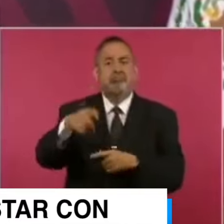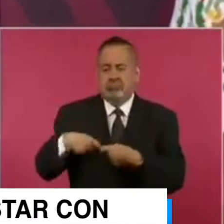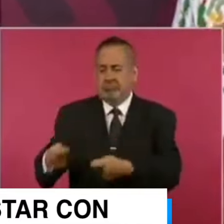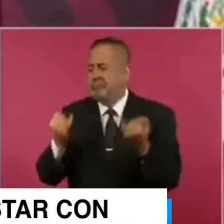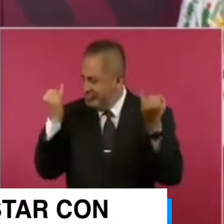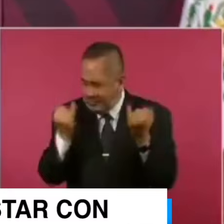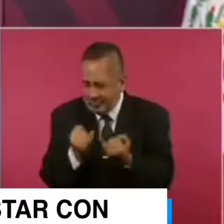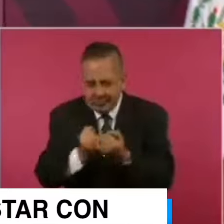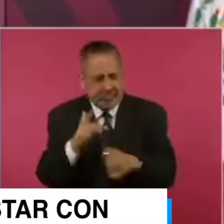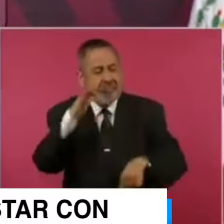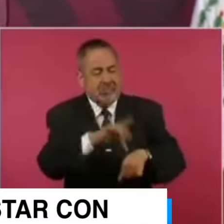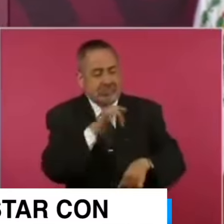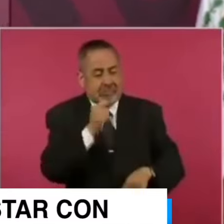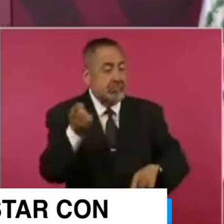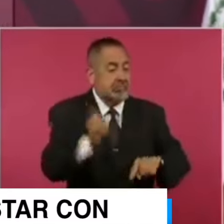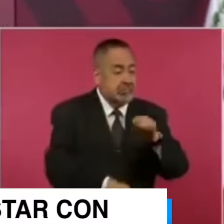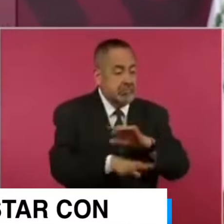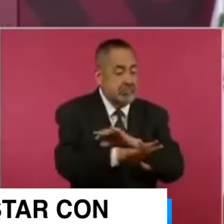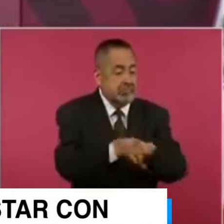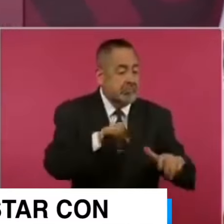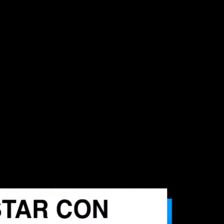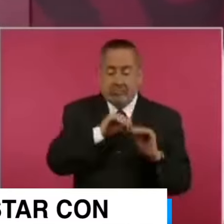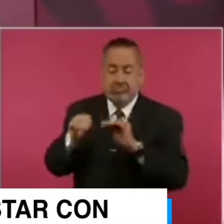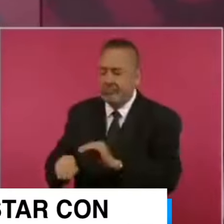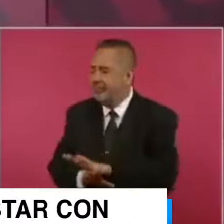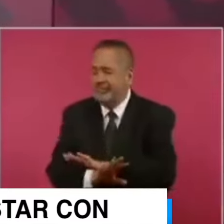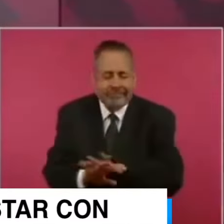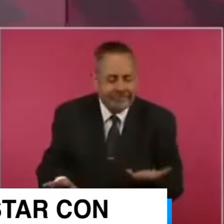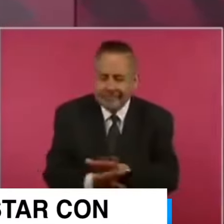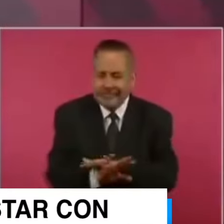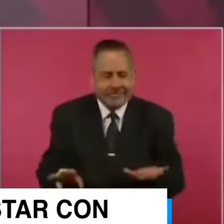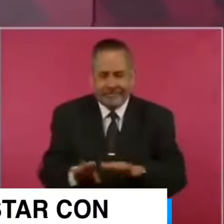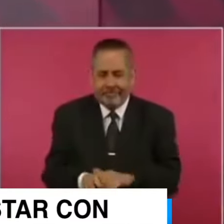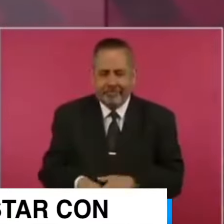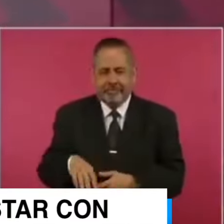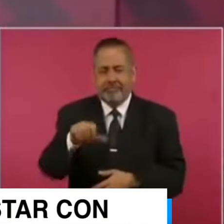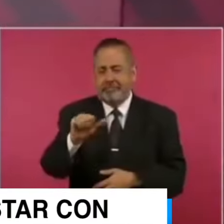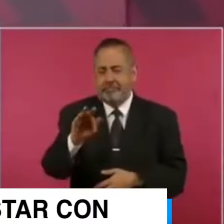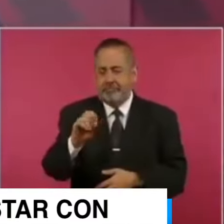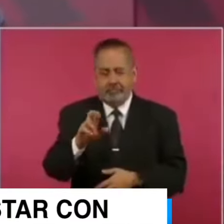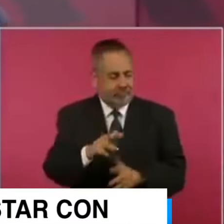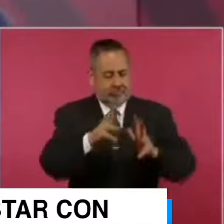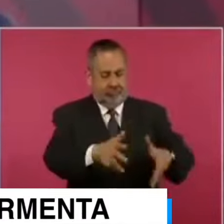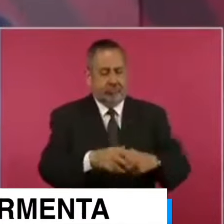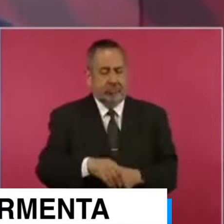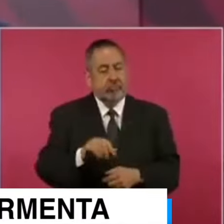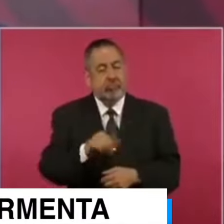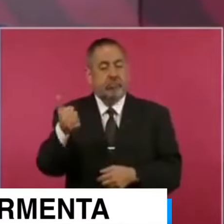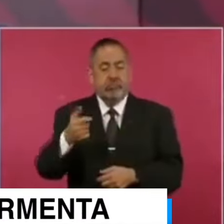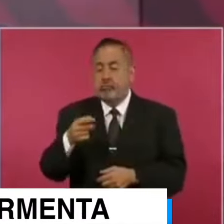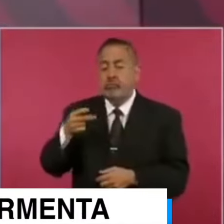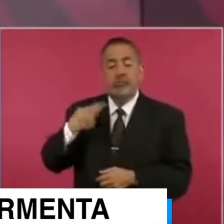preguntarle, ¿esta iniciativa podría votarse la próxima semana? ¿Morena y sus aliados cuentan con los